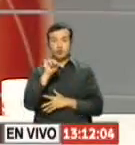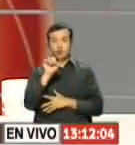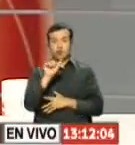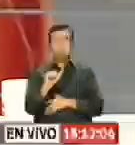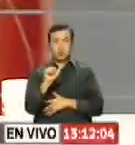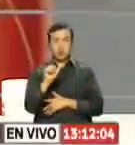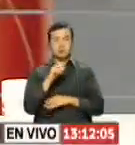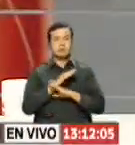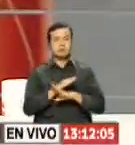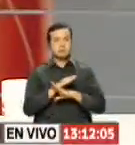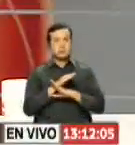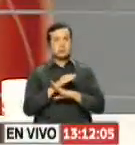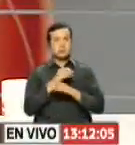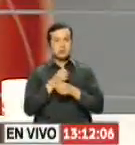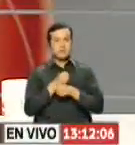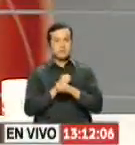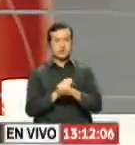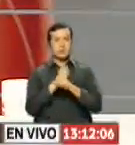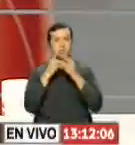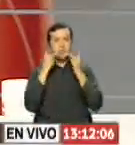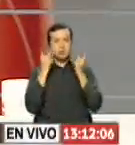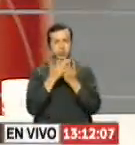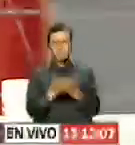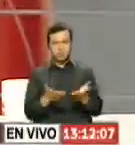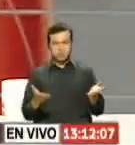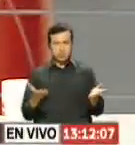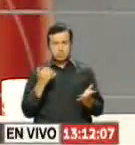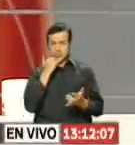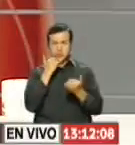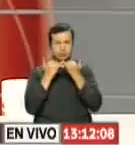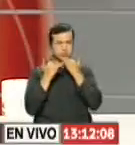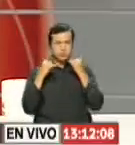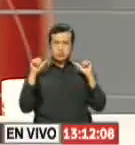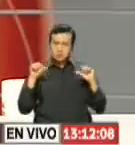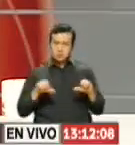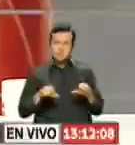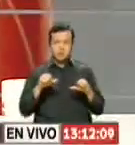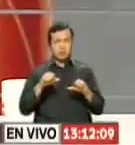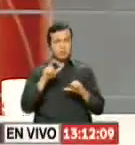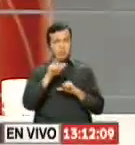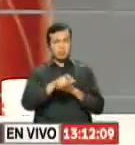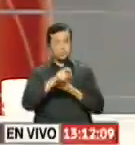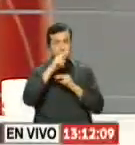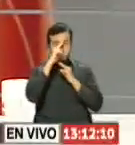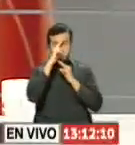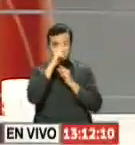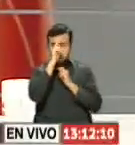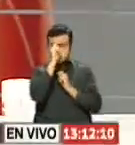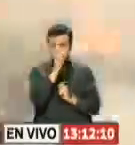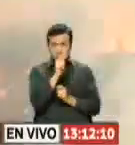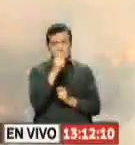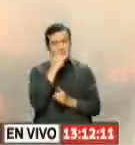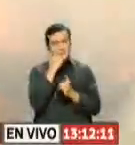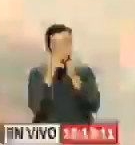son rechazadas por la Defensoría del Pueblo. Los califica como un flagelo a la dignidad humana.